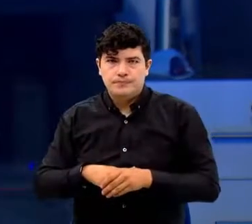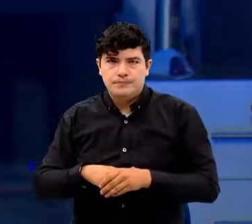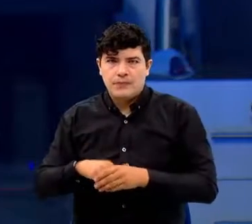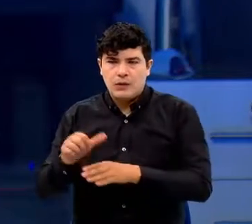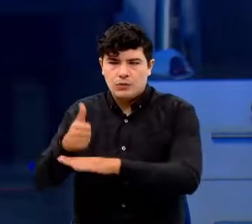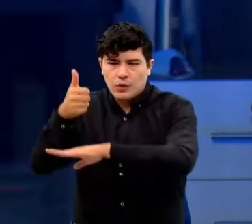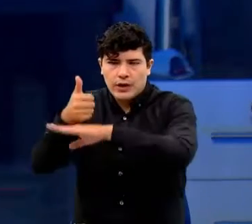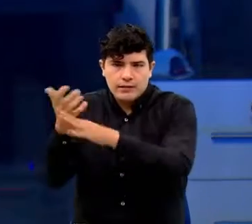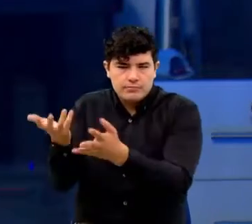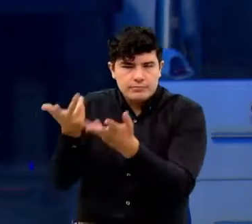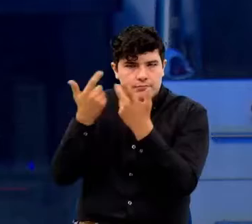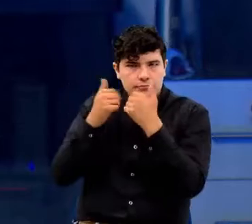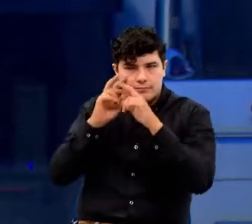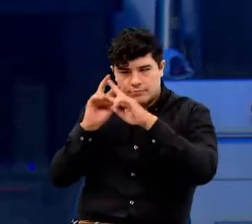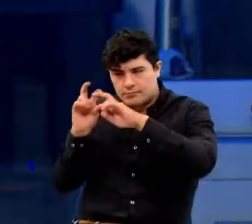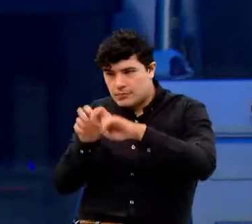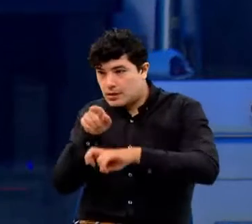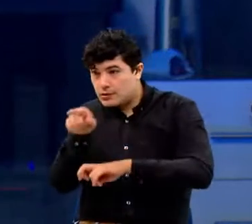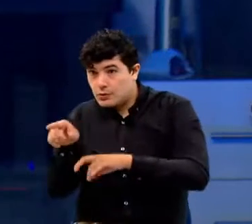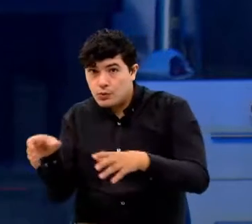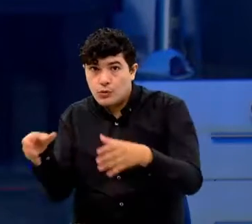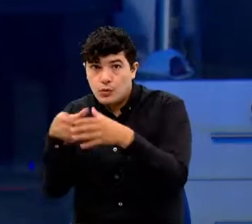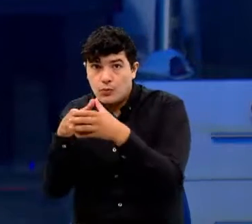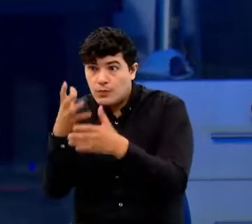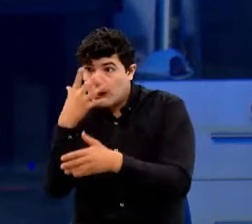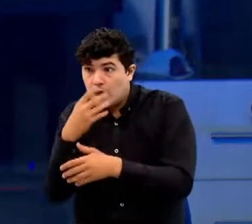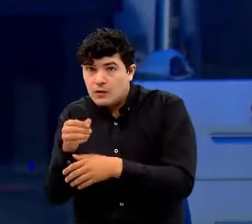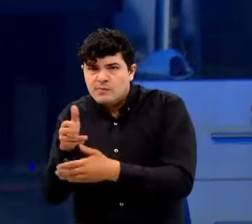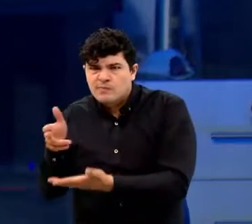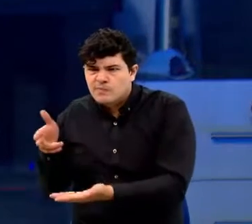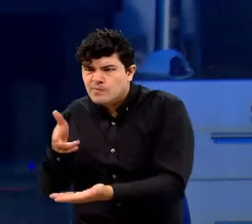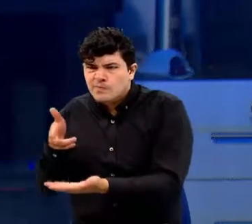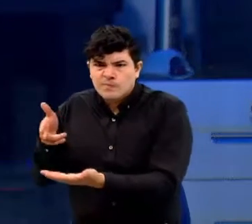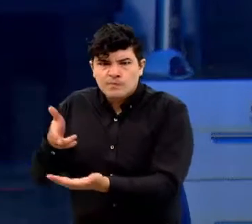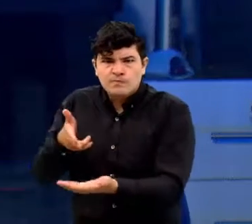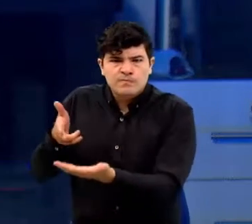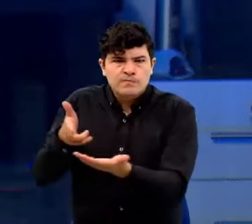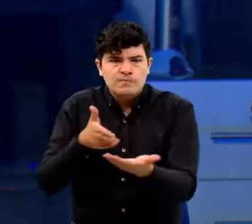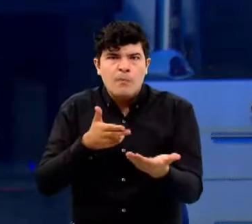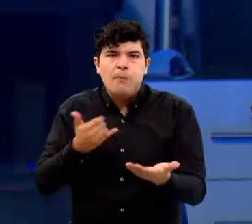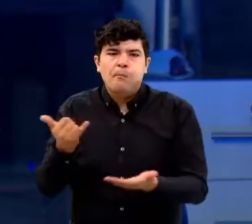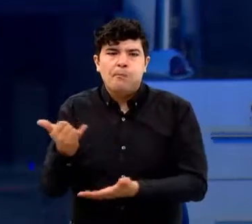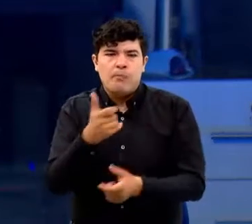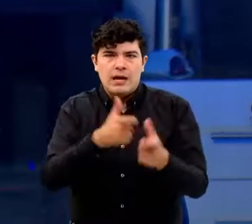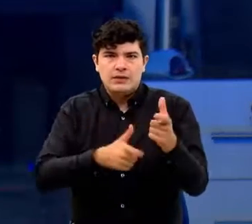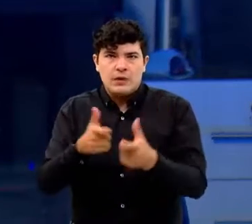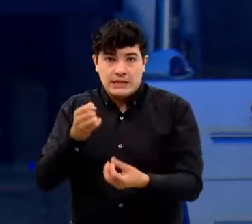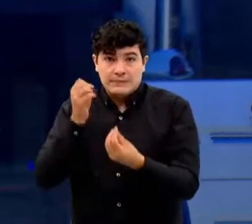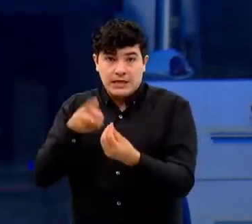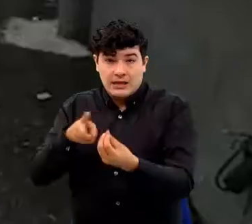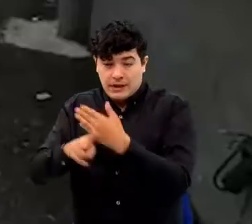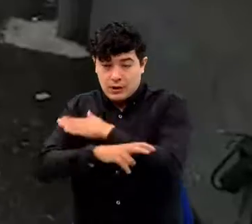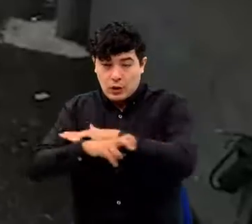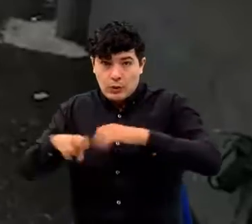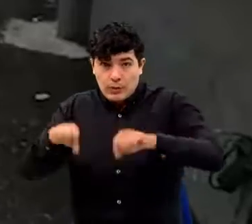entregada por las autoridades, los integrantes del grupo intimidaban a sus víctimas con armas de fuego.